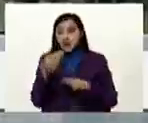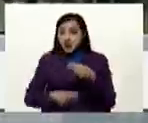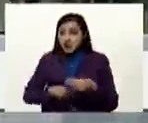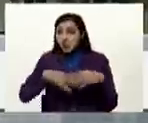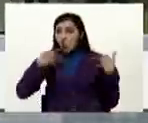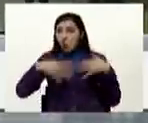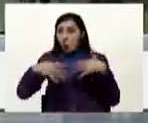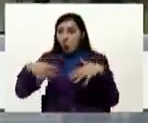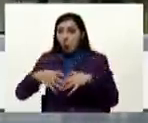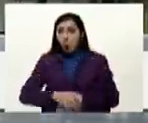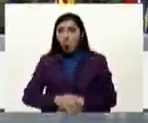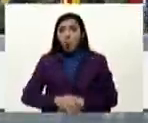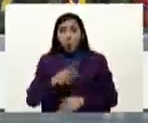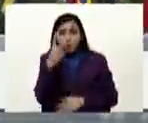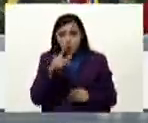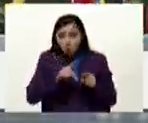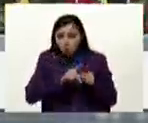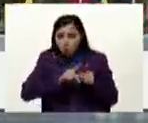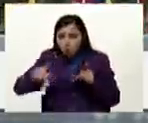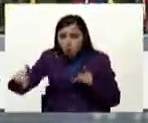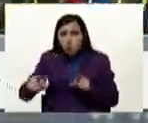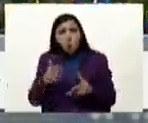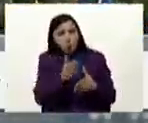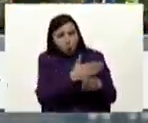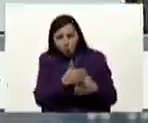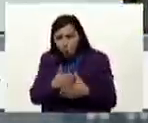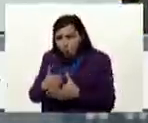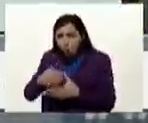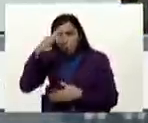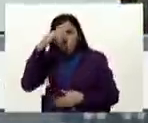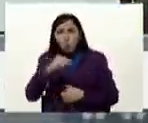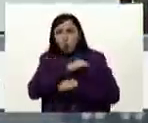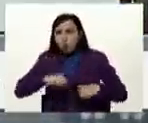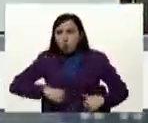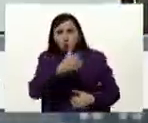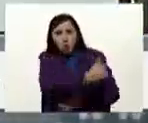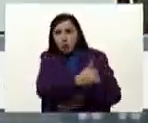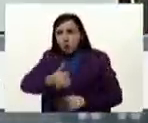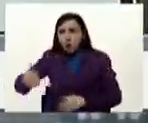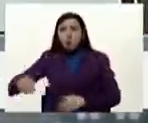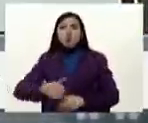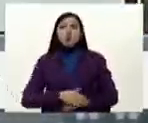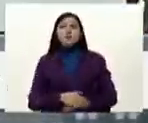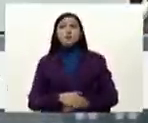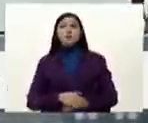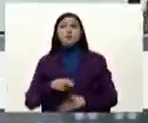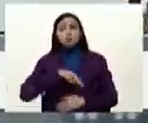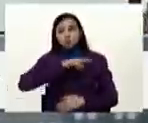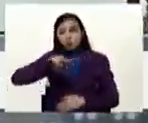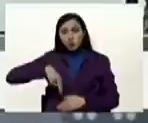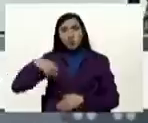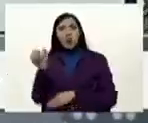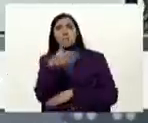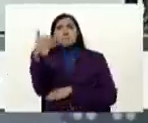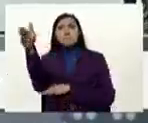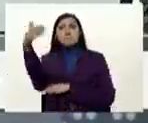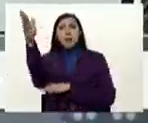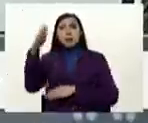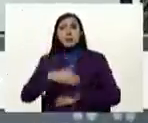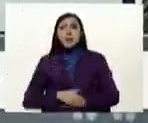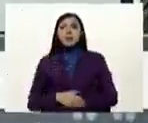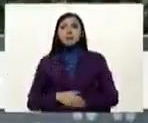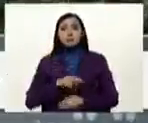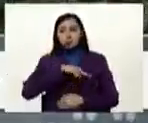marcha de 2 kilómetros, compartimos soldado con soldado, con nuestras banderas,